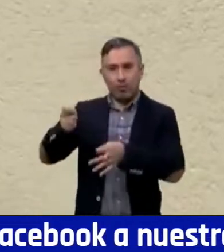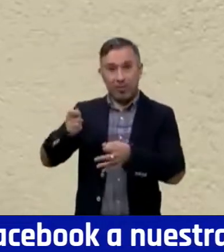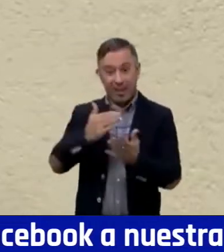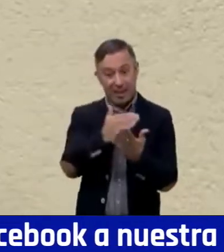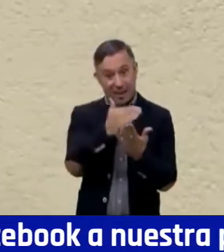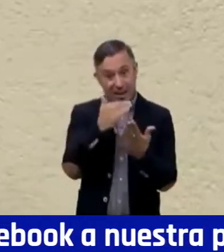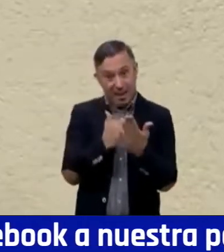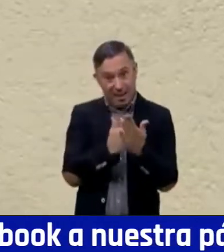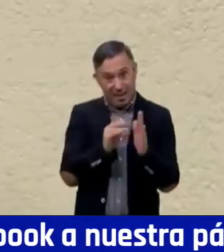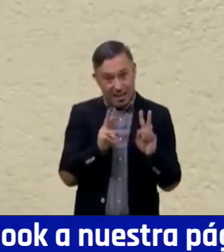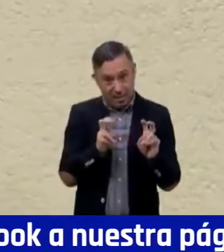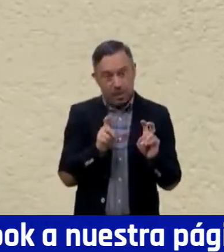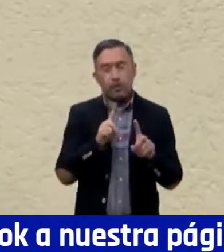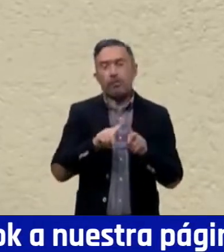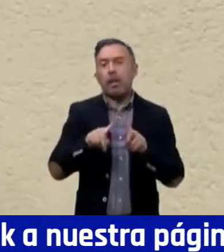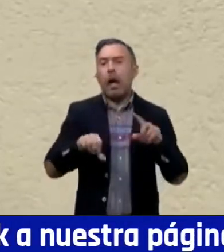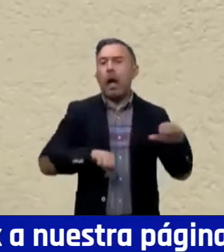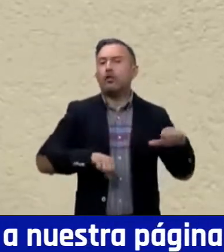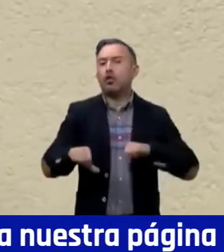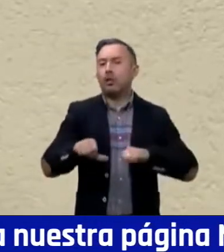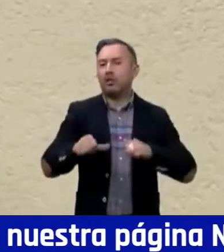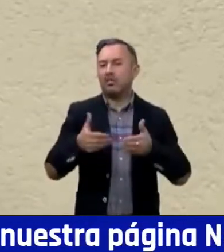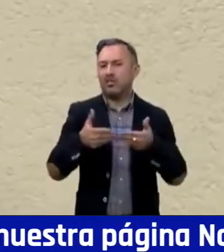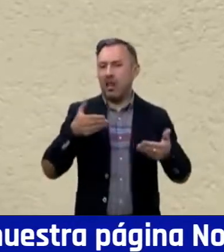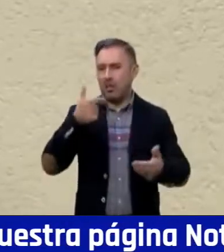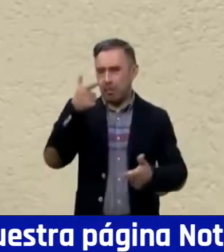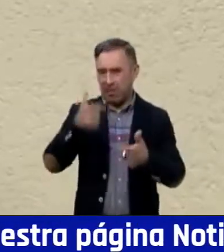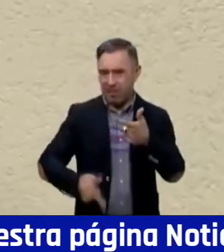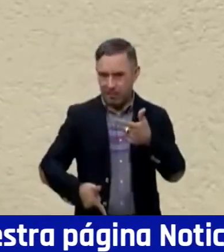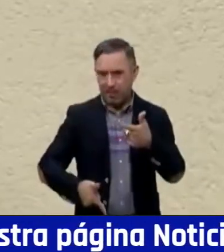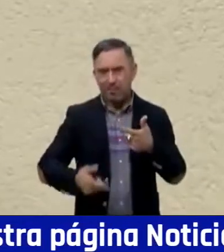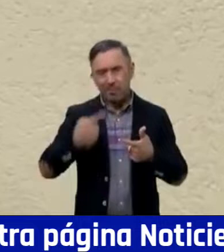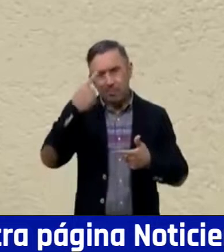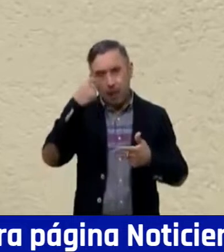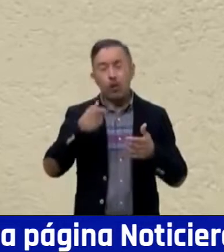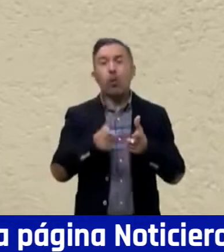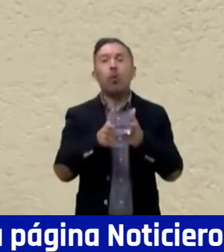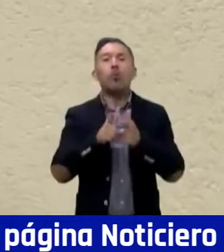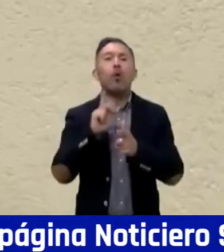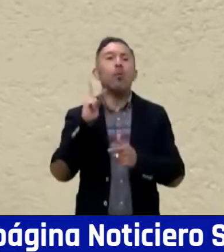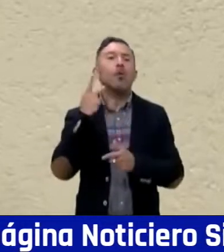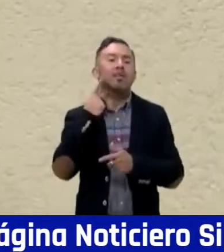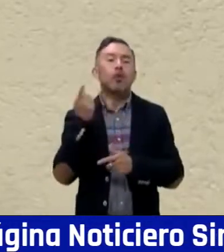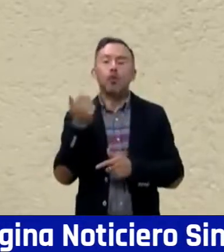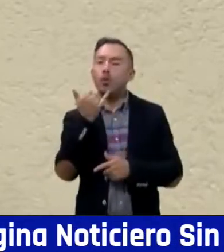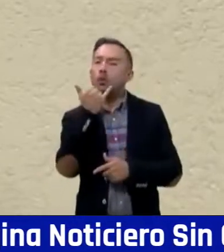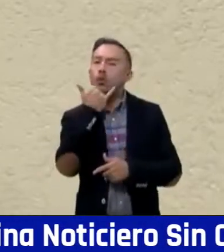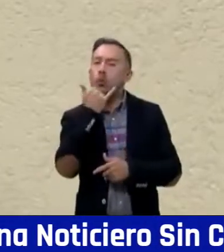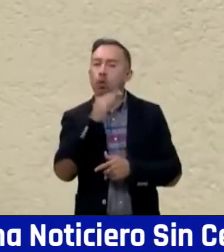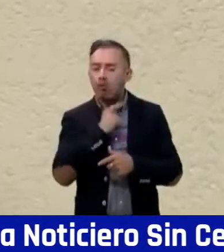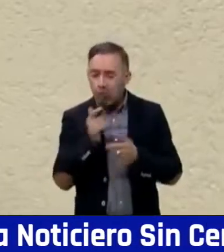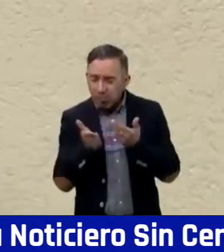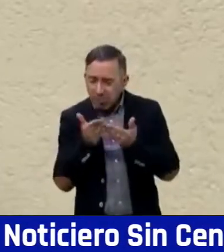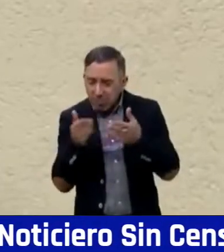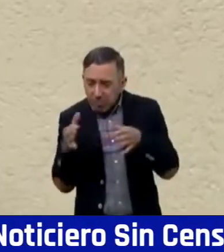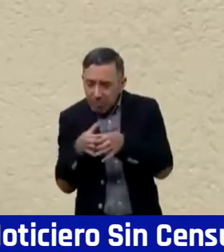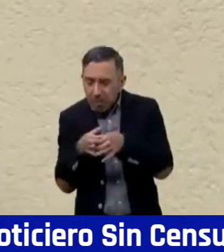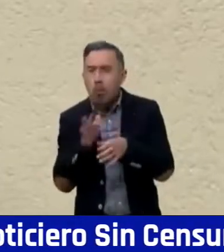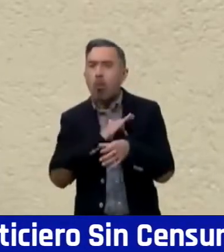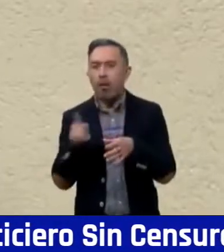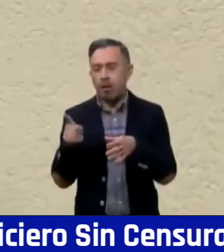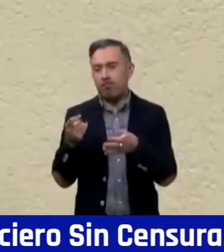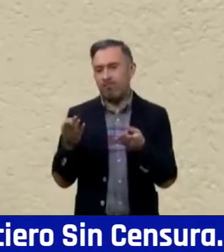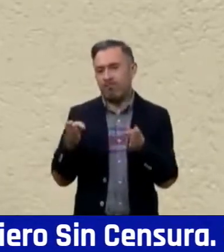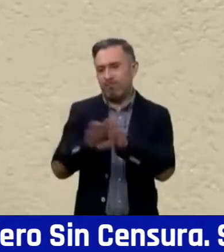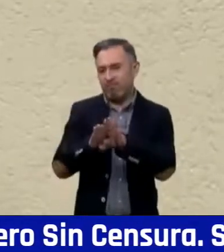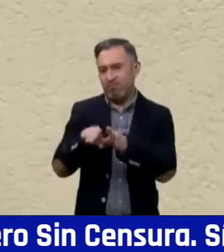de las acciones preventivas que se han realizado en relación con los 3 partidos que están en riesgo de perder su registro. Como ustedes